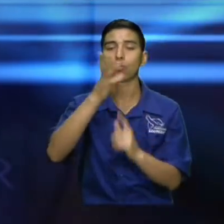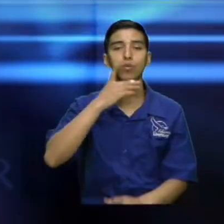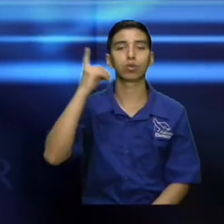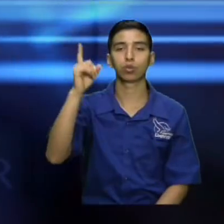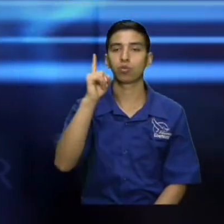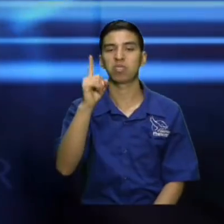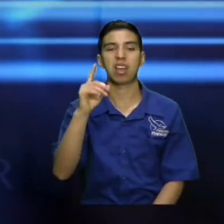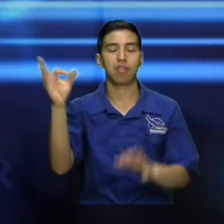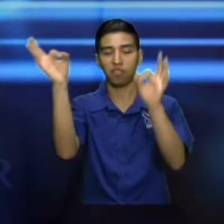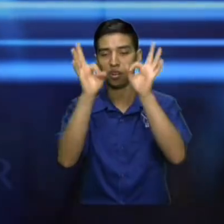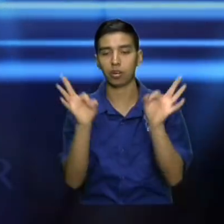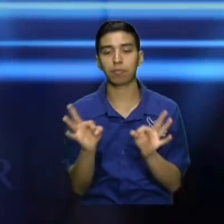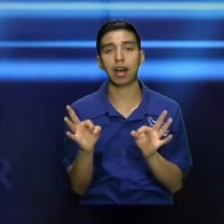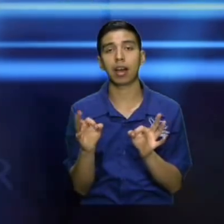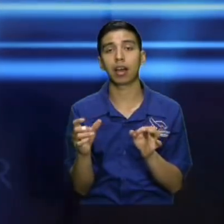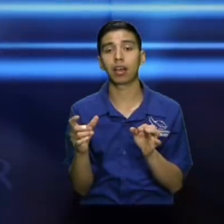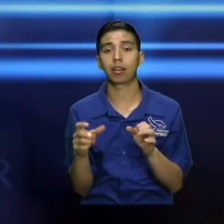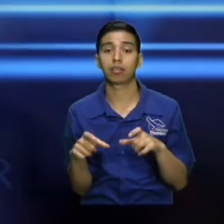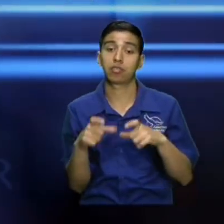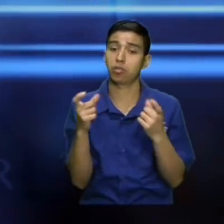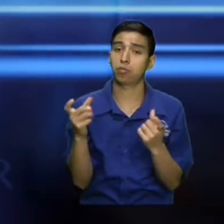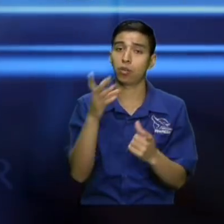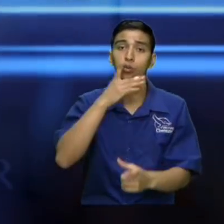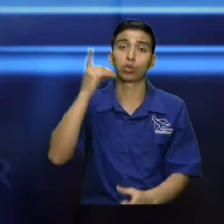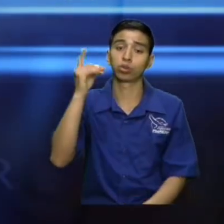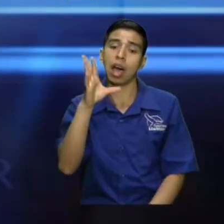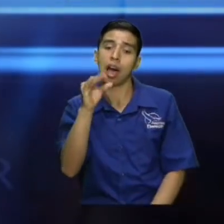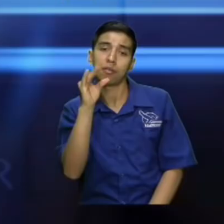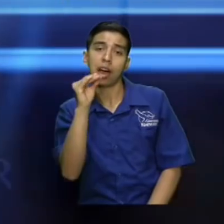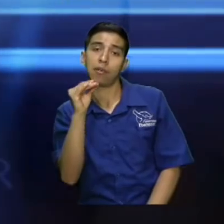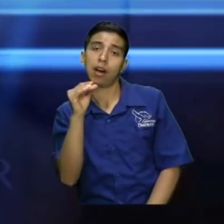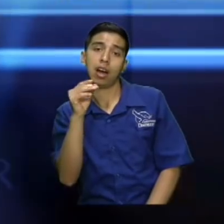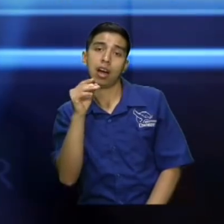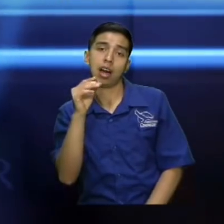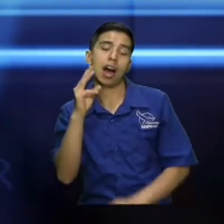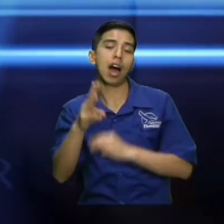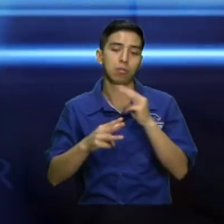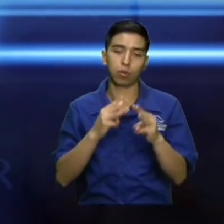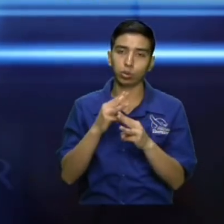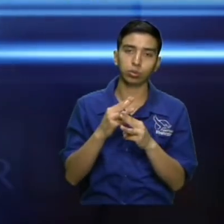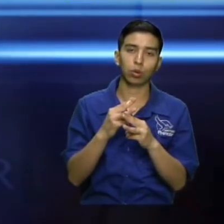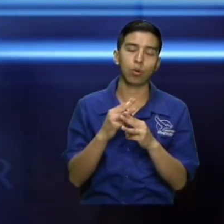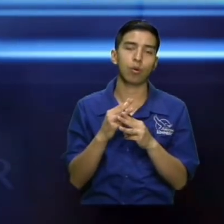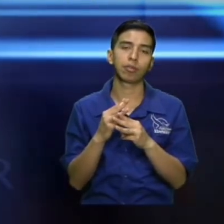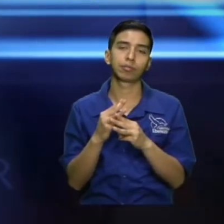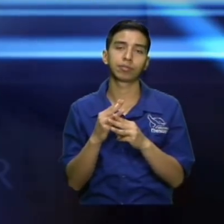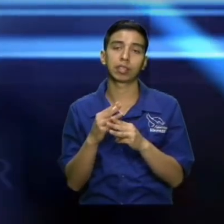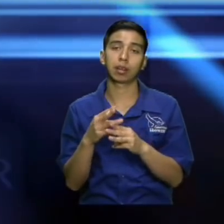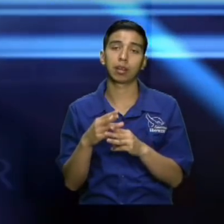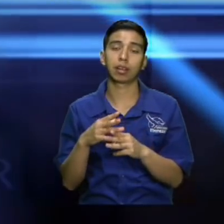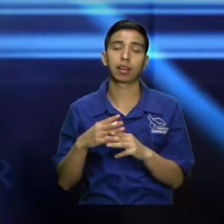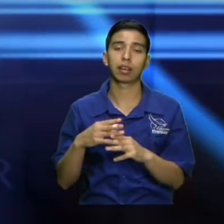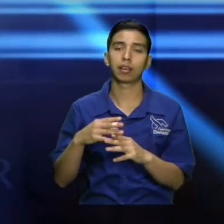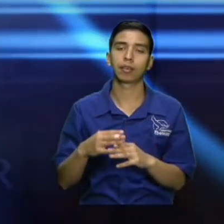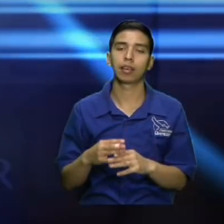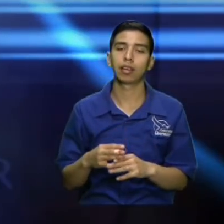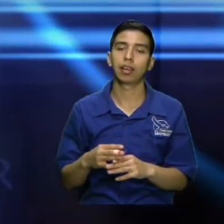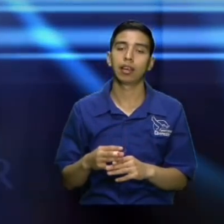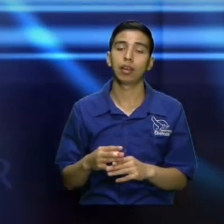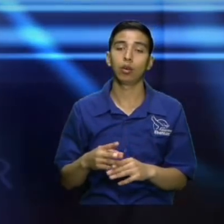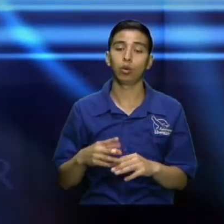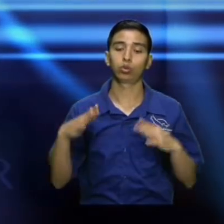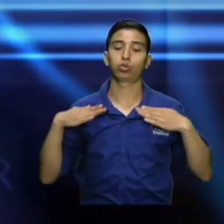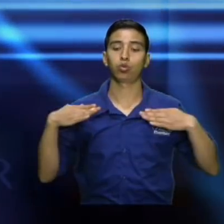le hablaba. Tú eres el creador, tú eres el proveedor, tú eres el